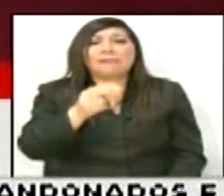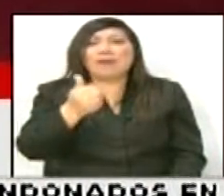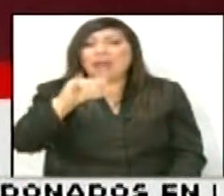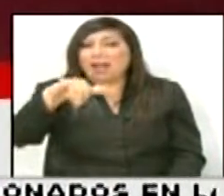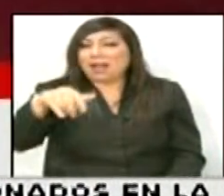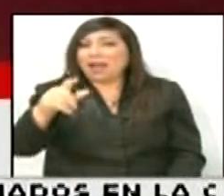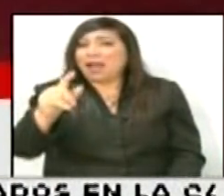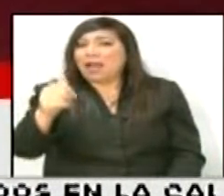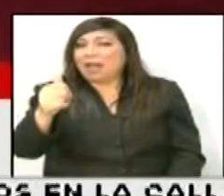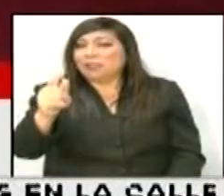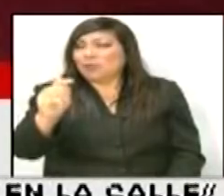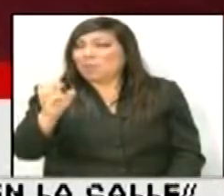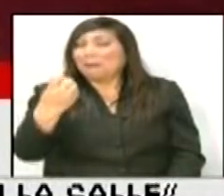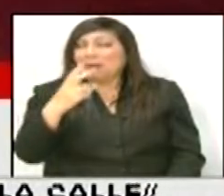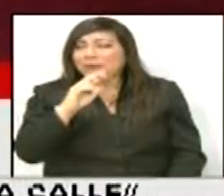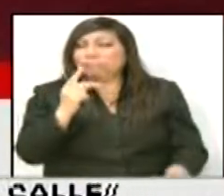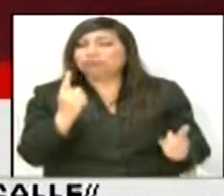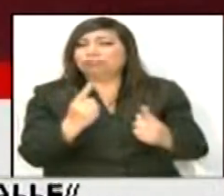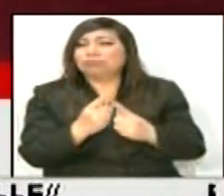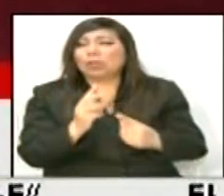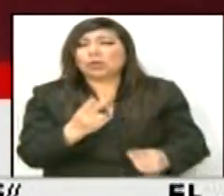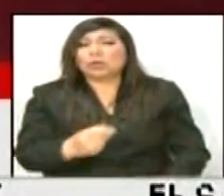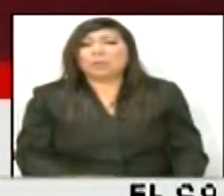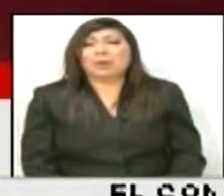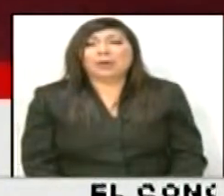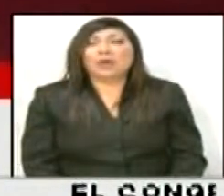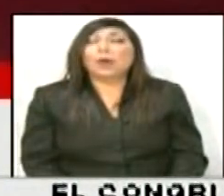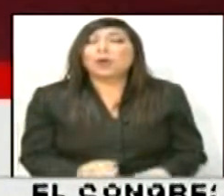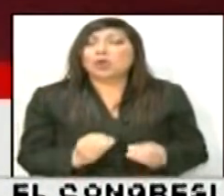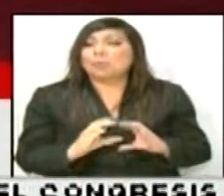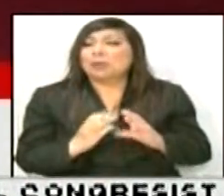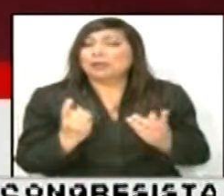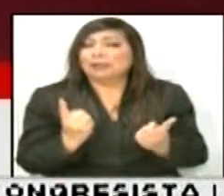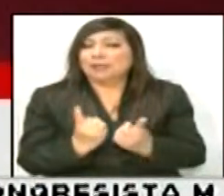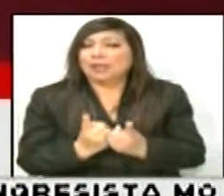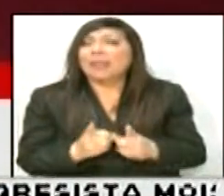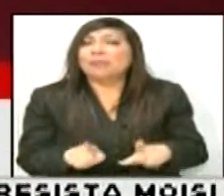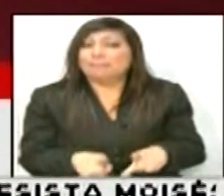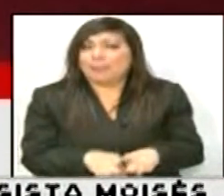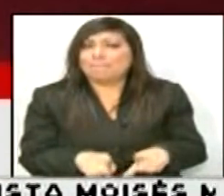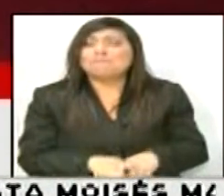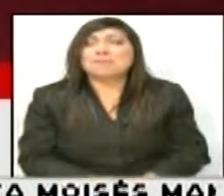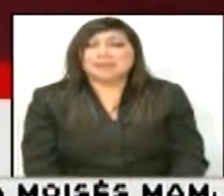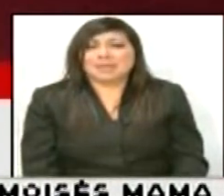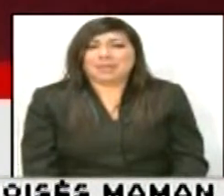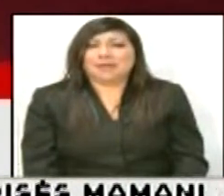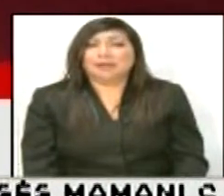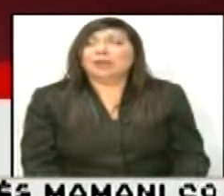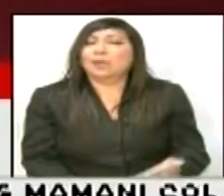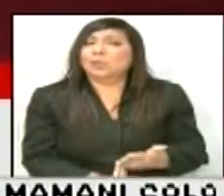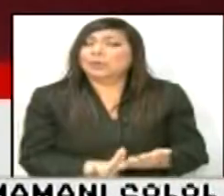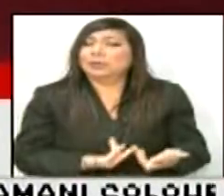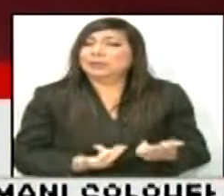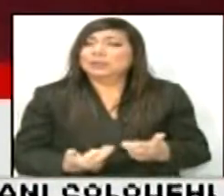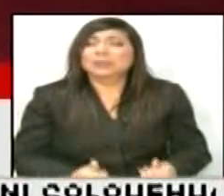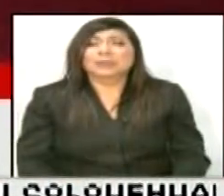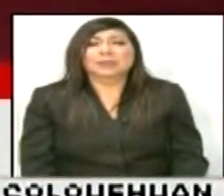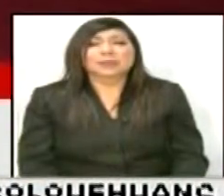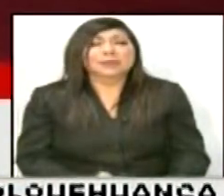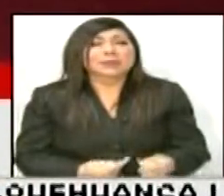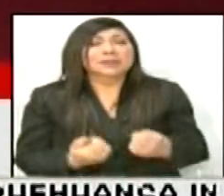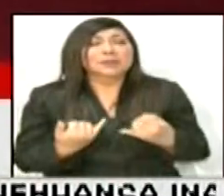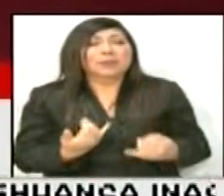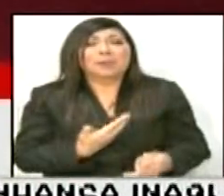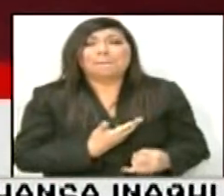proceso muy importante para poder enfrentar la corrupción. Y como el Congreso enfrente también esta nueva circunstancia en relación al